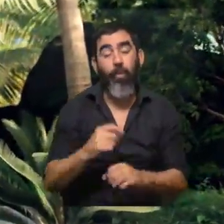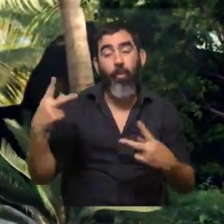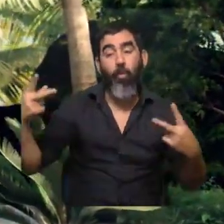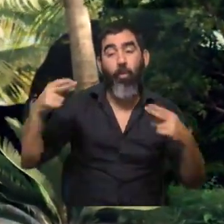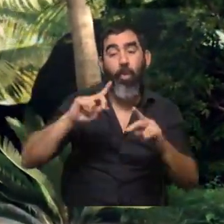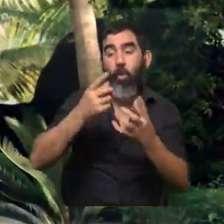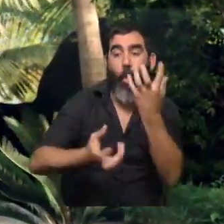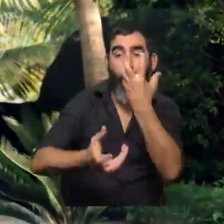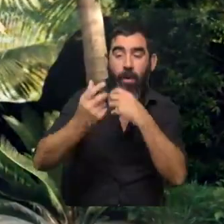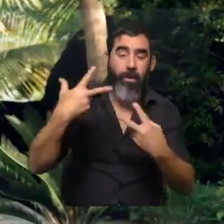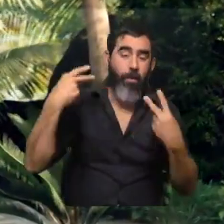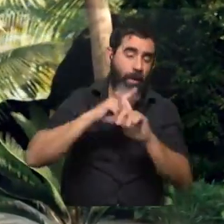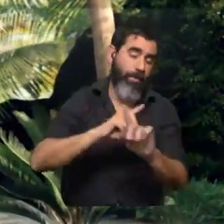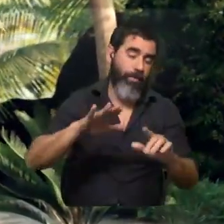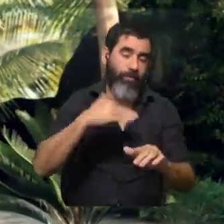plantas y no animales.